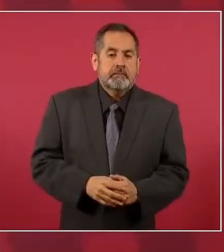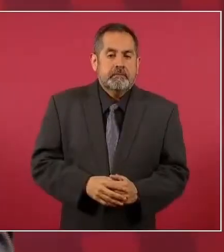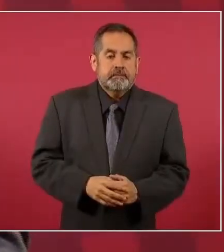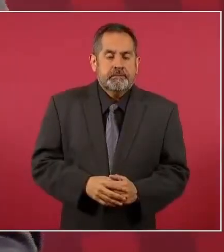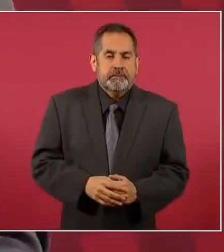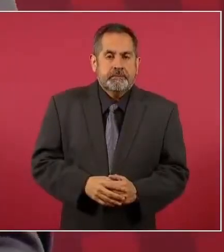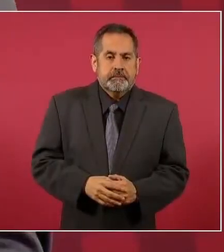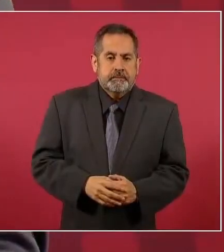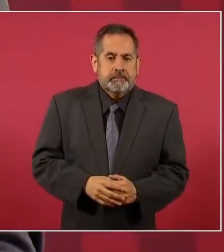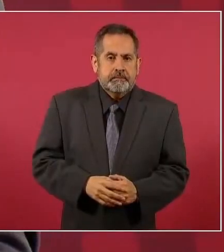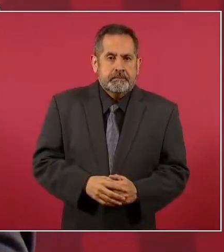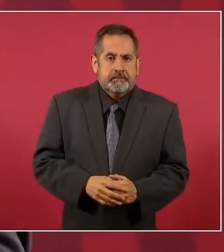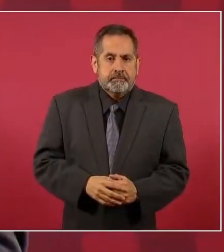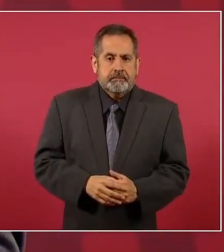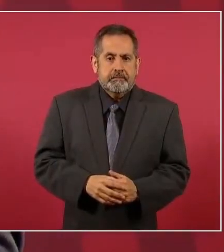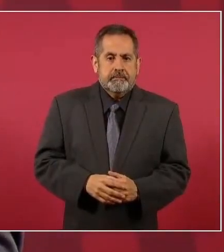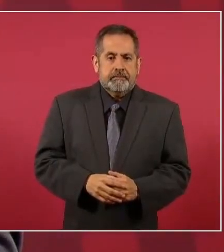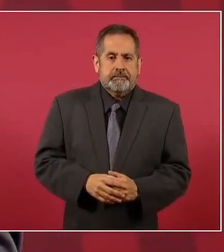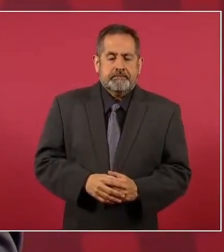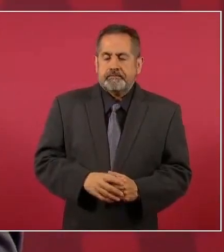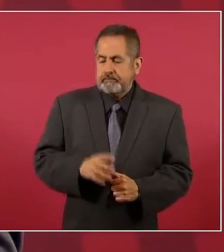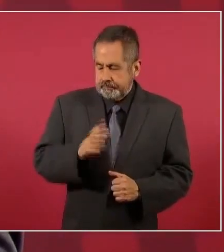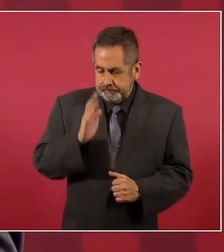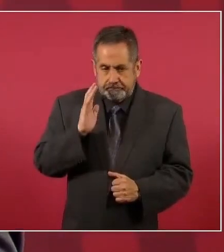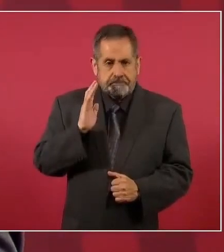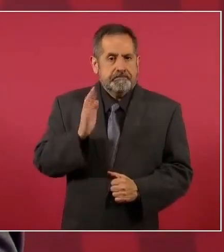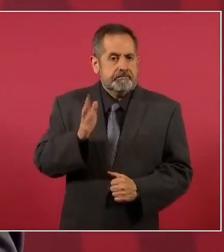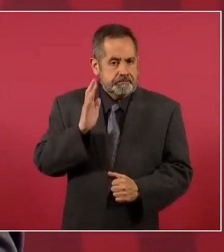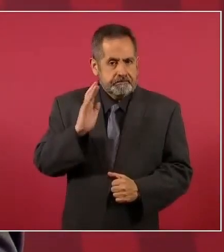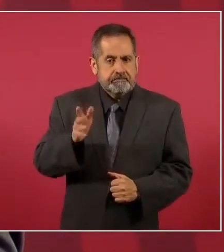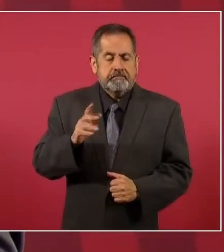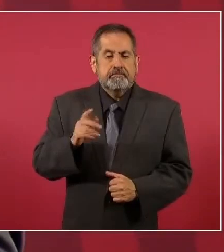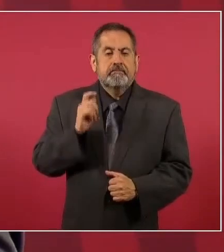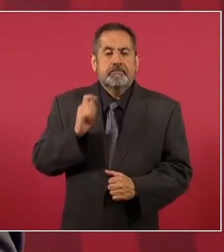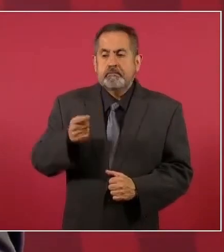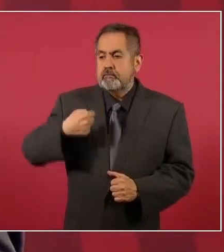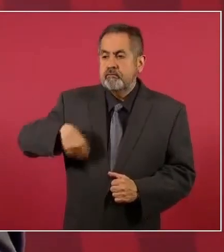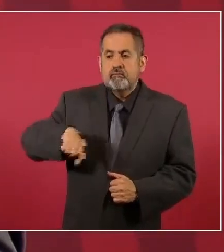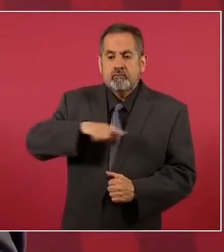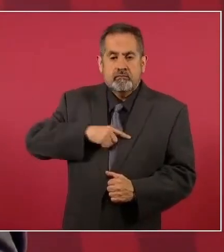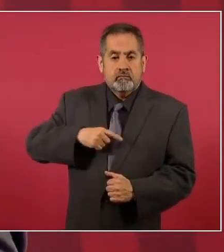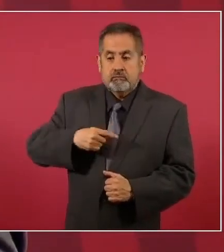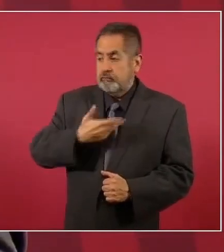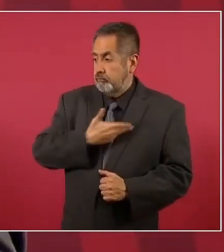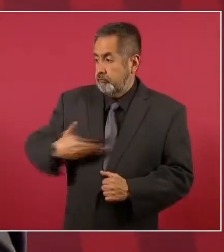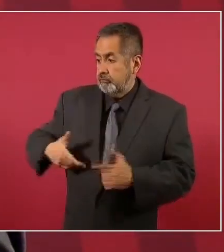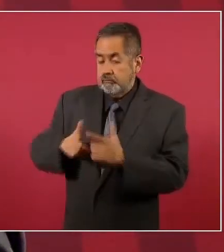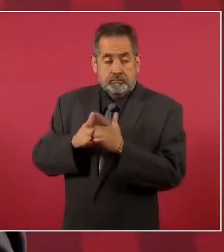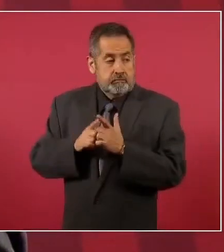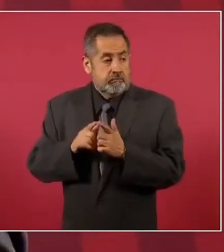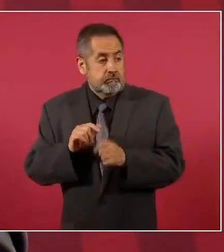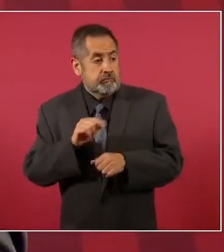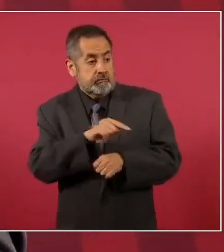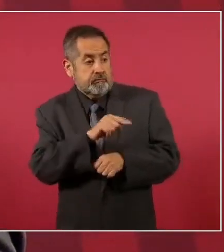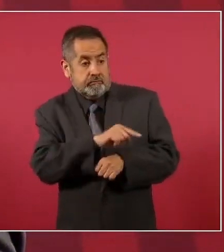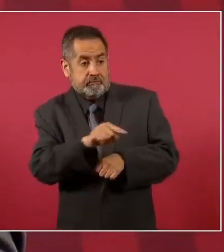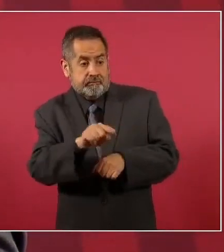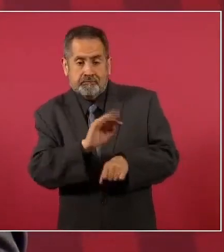comprobado que nosotros no protegemos a